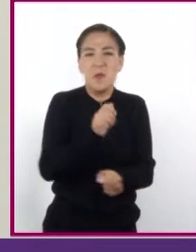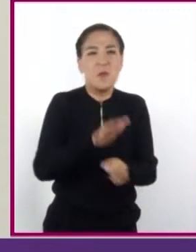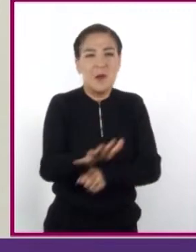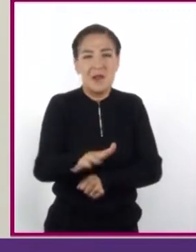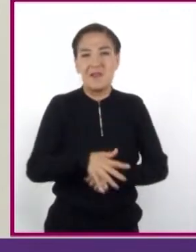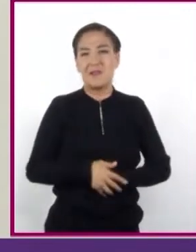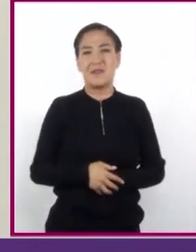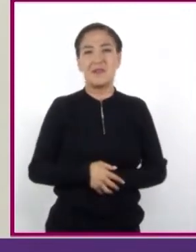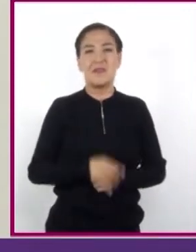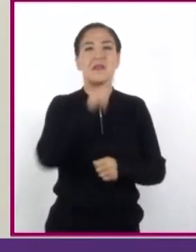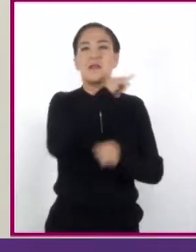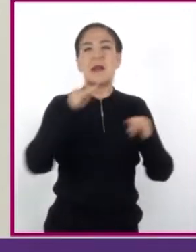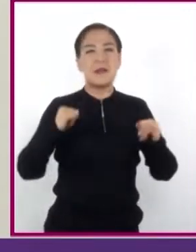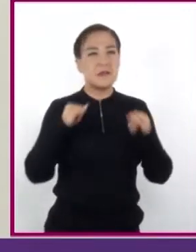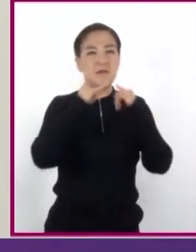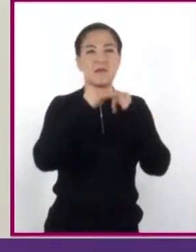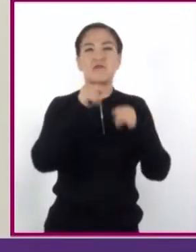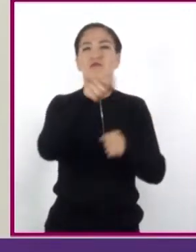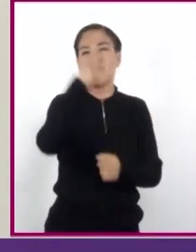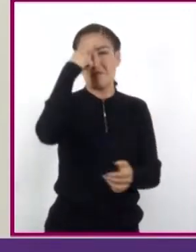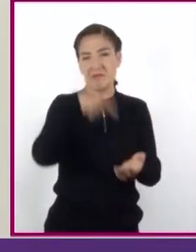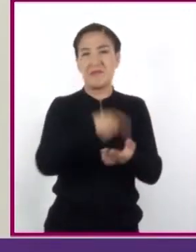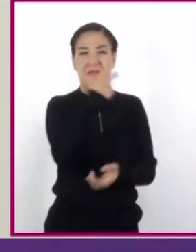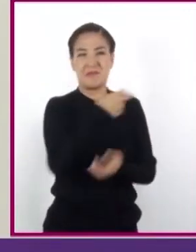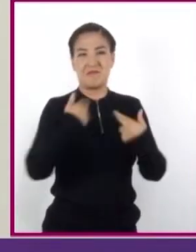qué institución creen que representa?